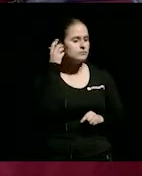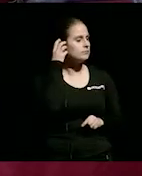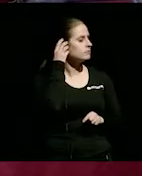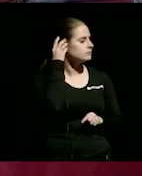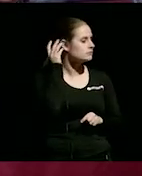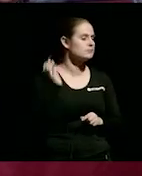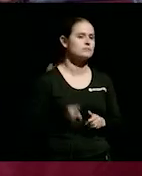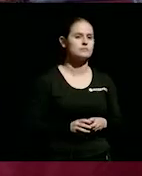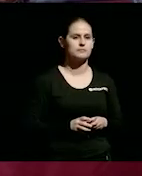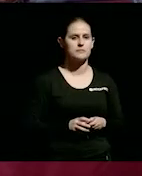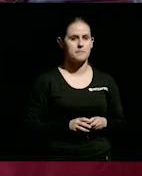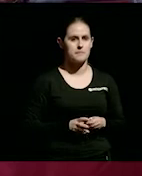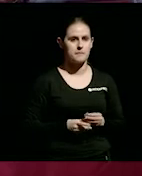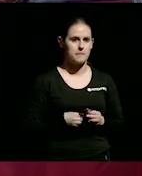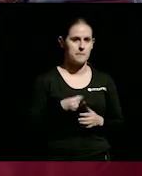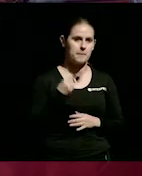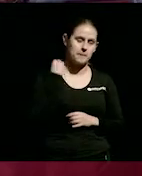Hola, ¿se me oye?